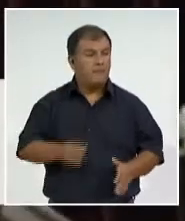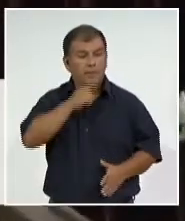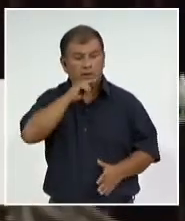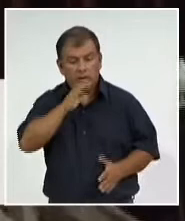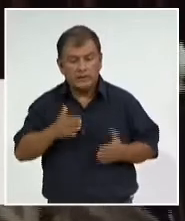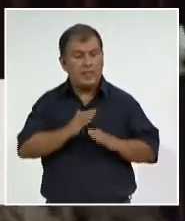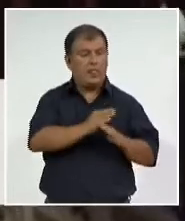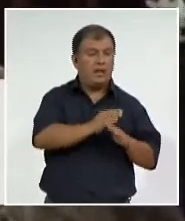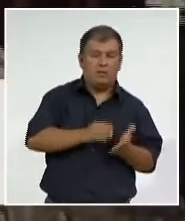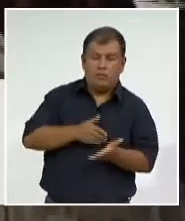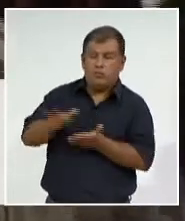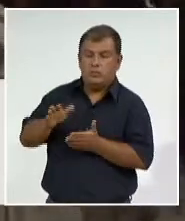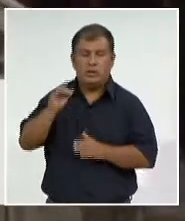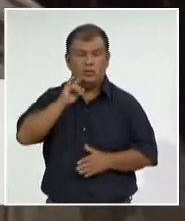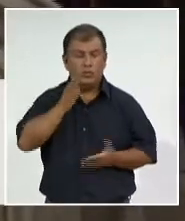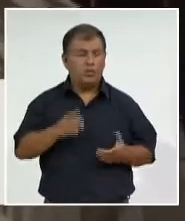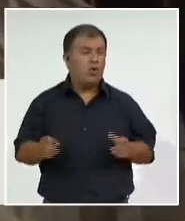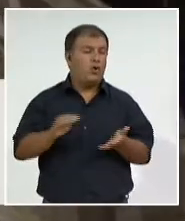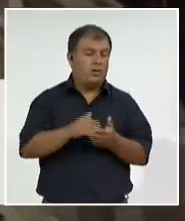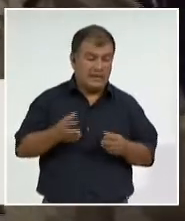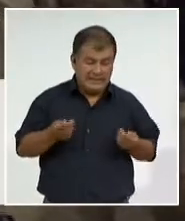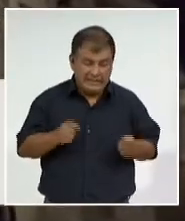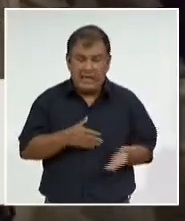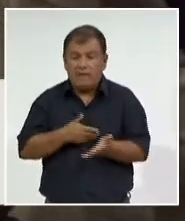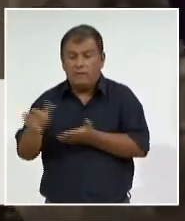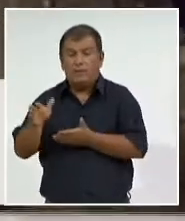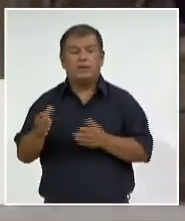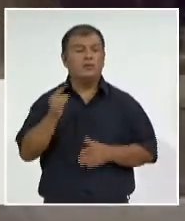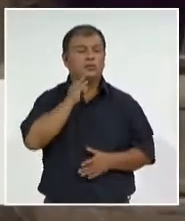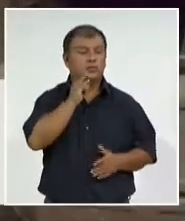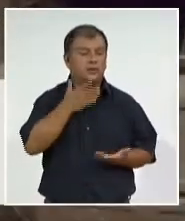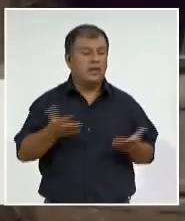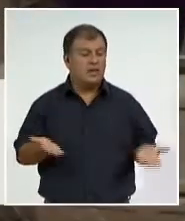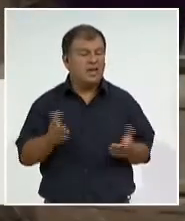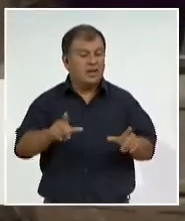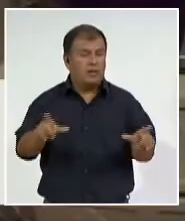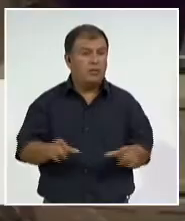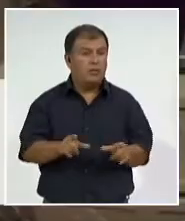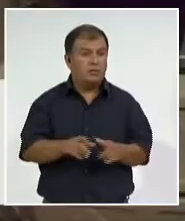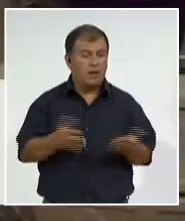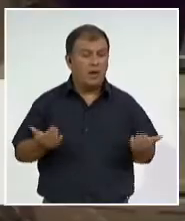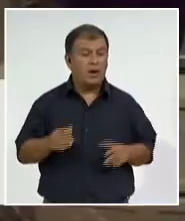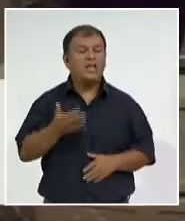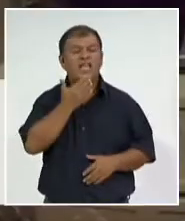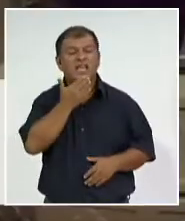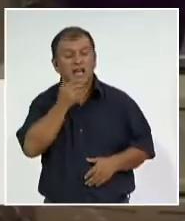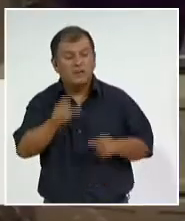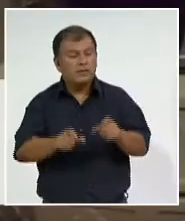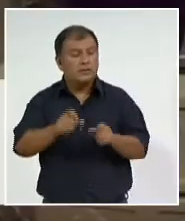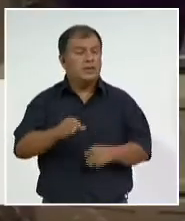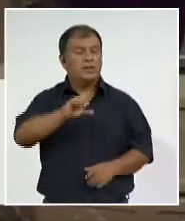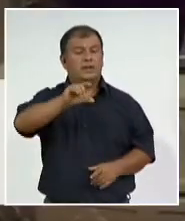deportación un nuevo caso de un compatriota en peligro de ser deportado de los estados unidos se registra en este lugar esta vez la protagonista es dice ella-